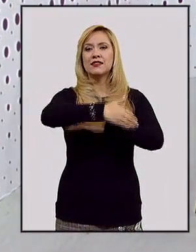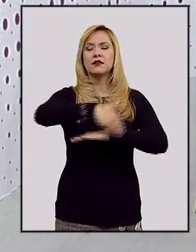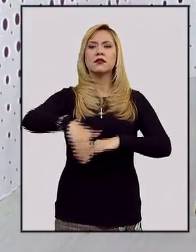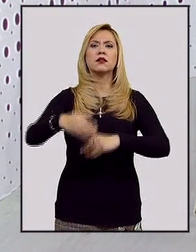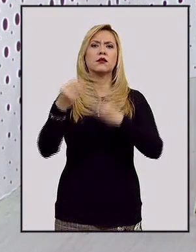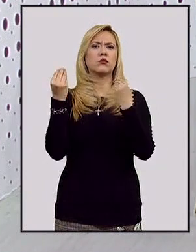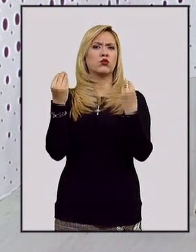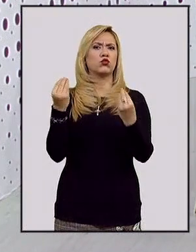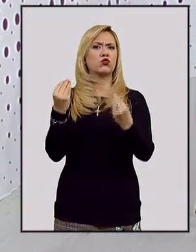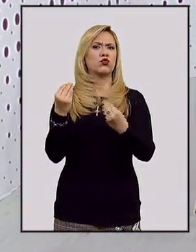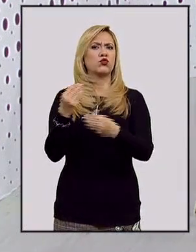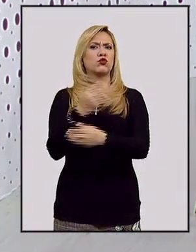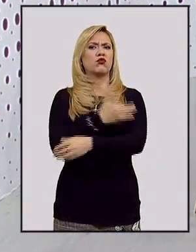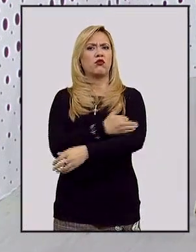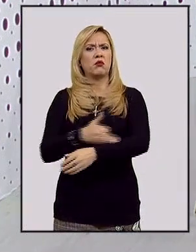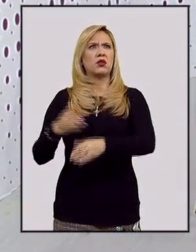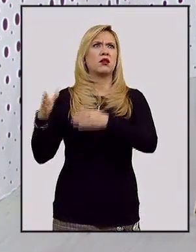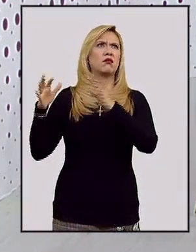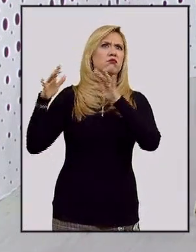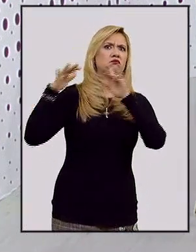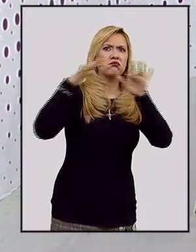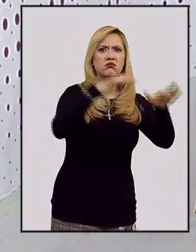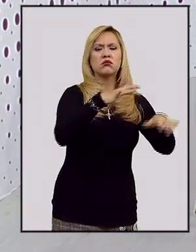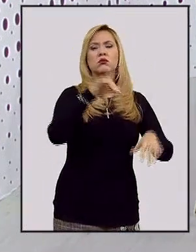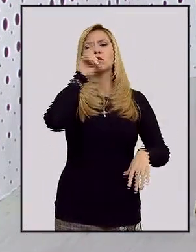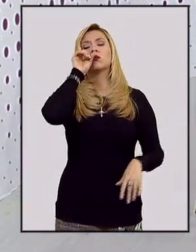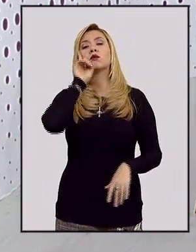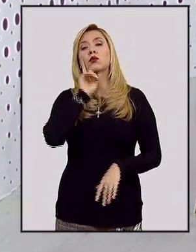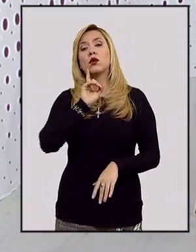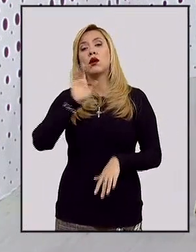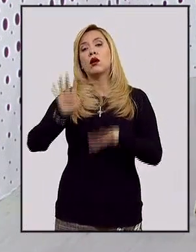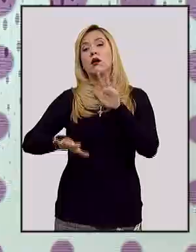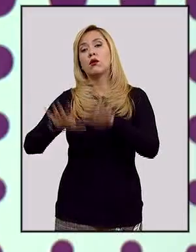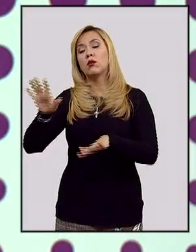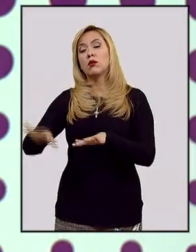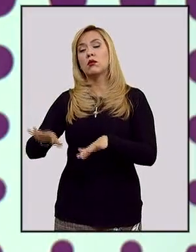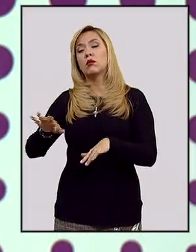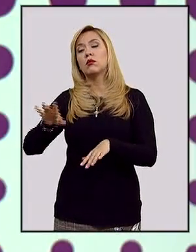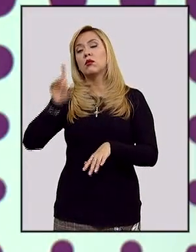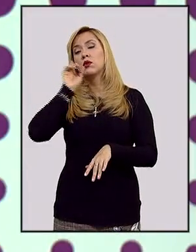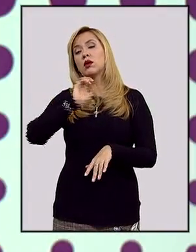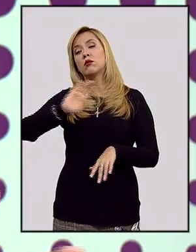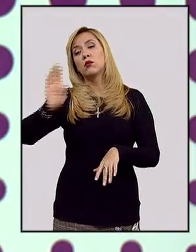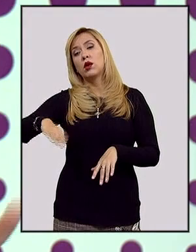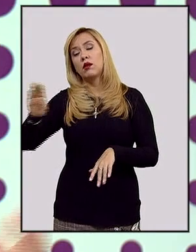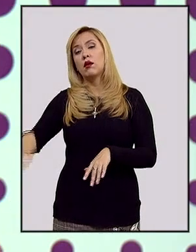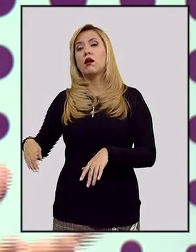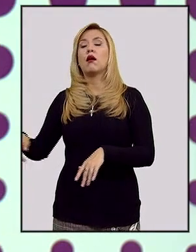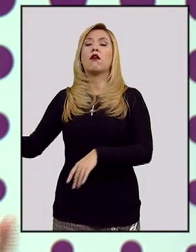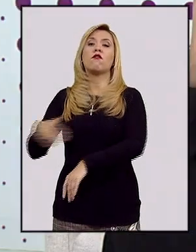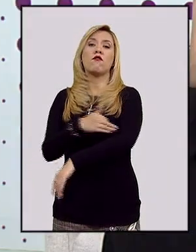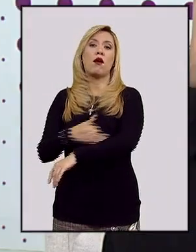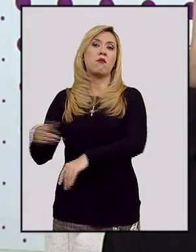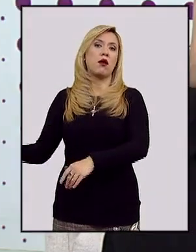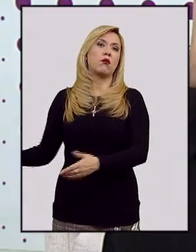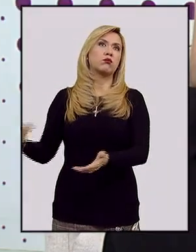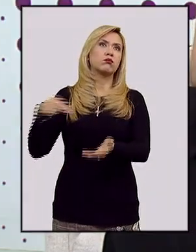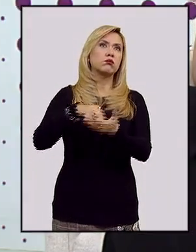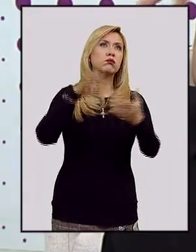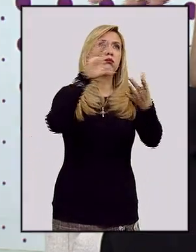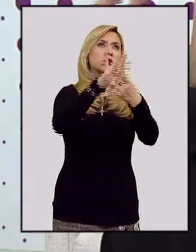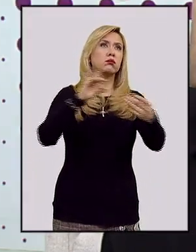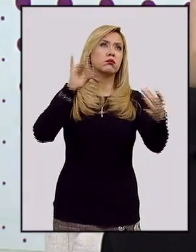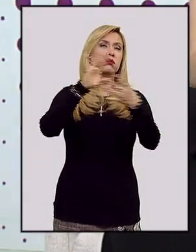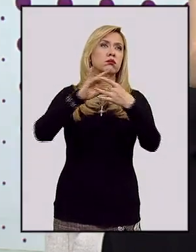en donde iban mujeres, pero a veces pues las mujeres habían fallecido y iban sus familiares a contar su caso. ¿Cómo fue esta experiencia? O